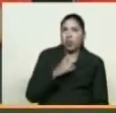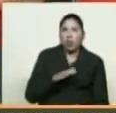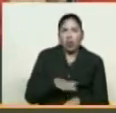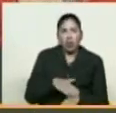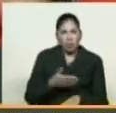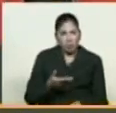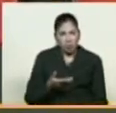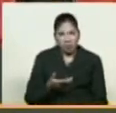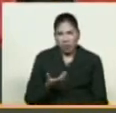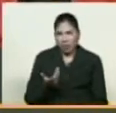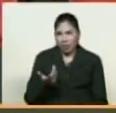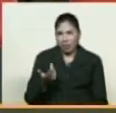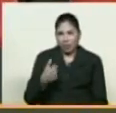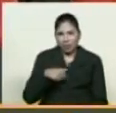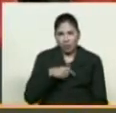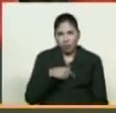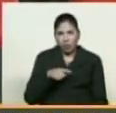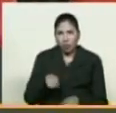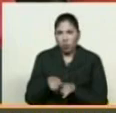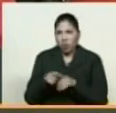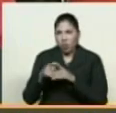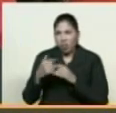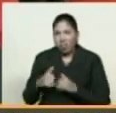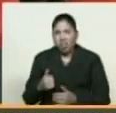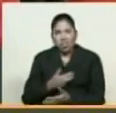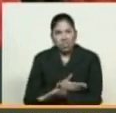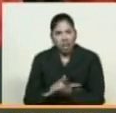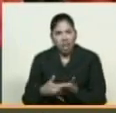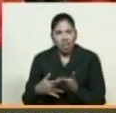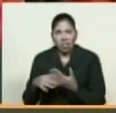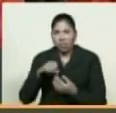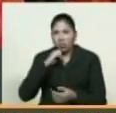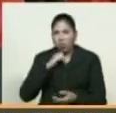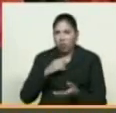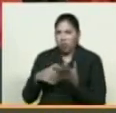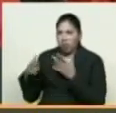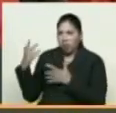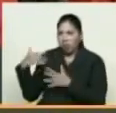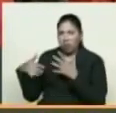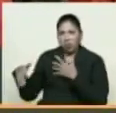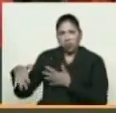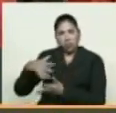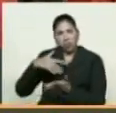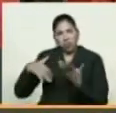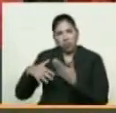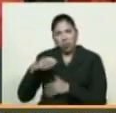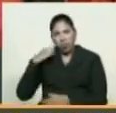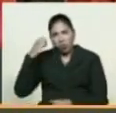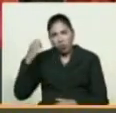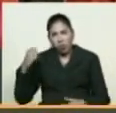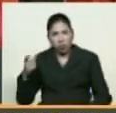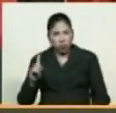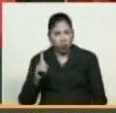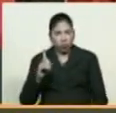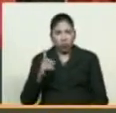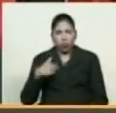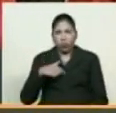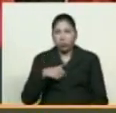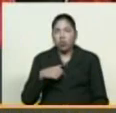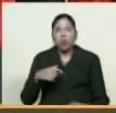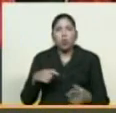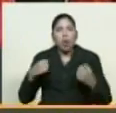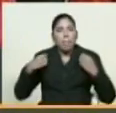europeos. Son los razonamientos, ¿no?, de quienes están arrodillados. Nosotros no estamos arrodillados, nosotros somos orgullosamente una mezcla de todo,